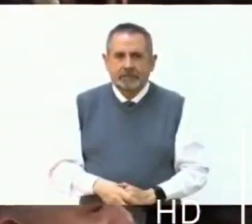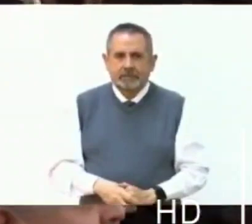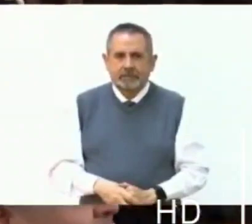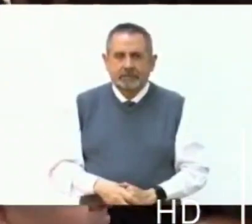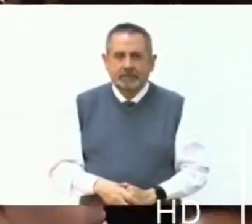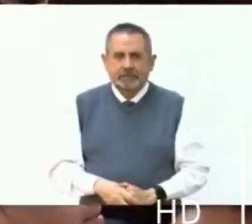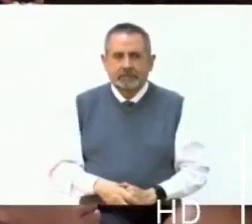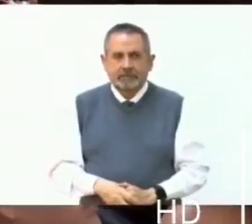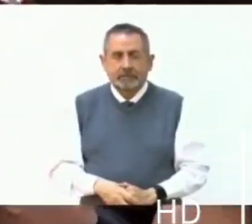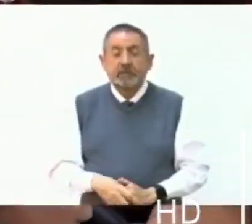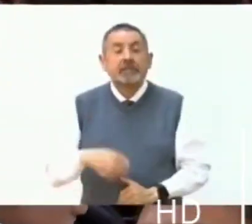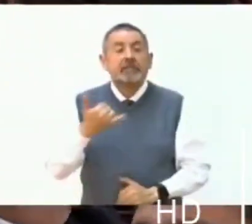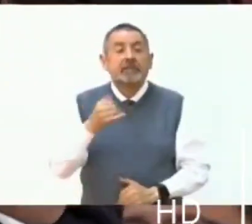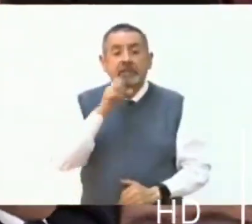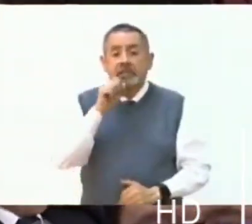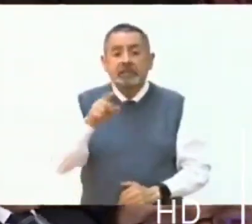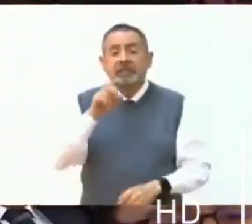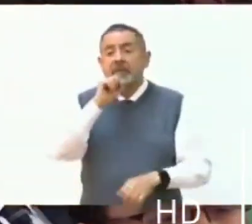Y